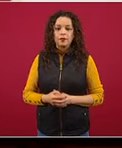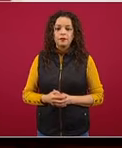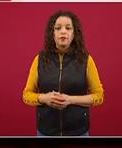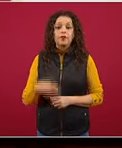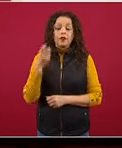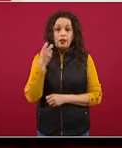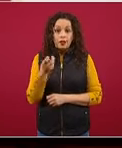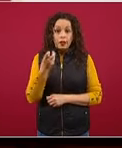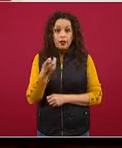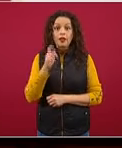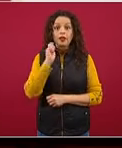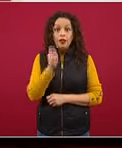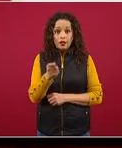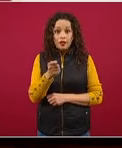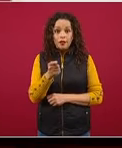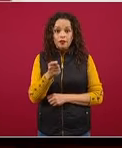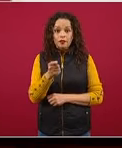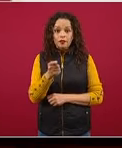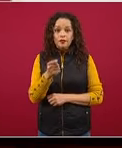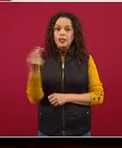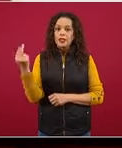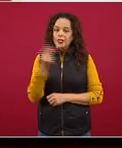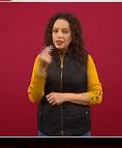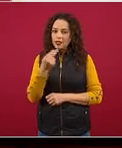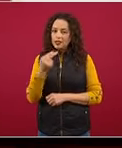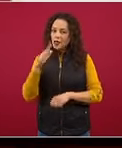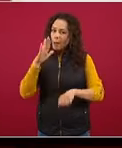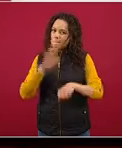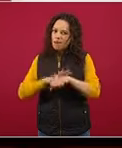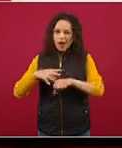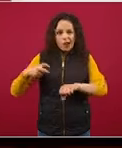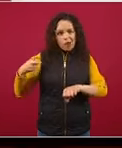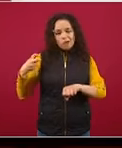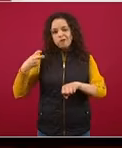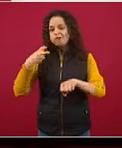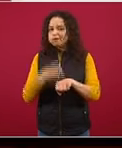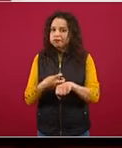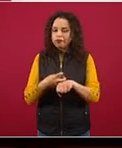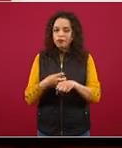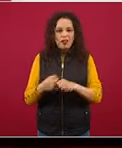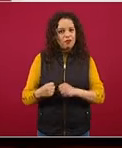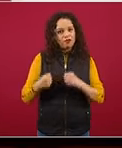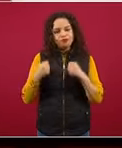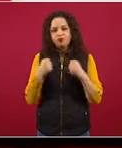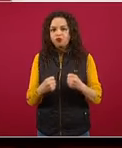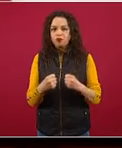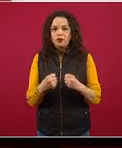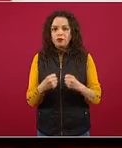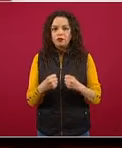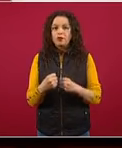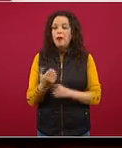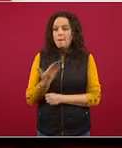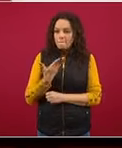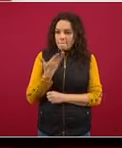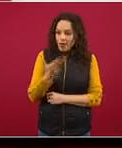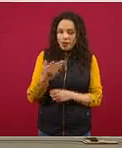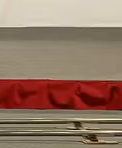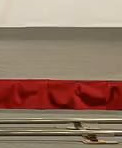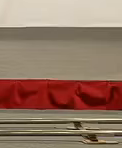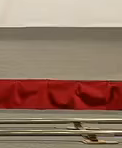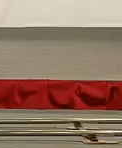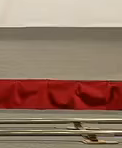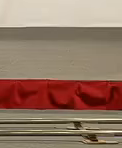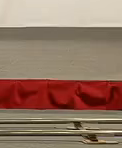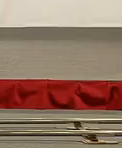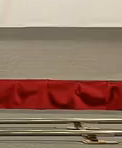endurecer algunas de las medidas, en solicitarle a la ciudadanía